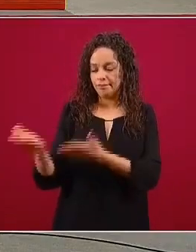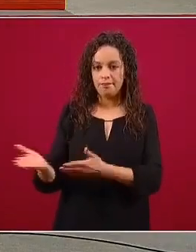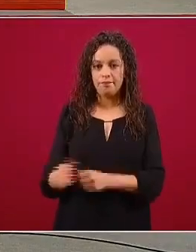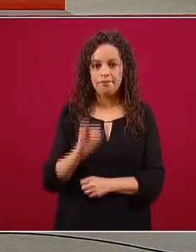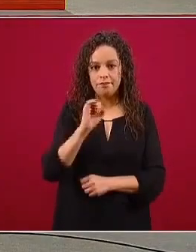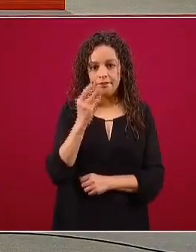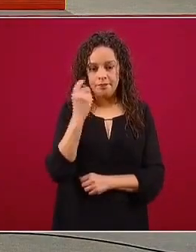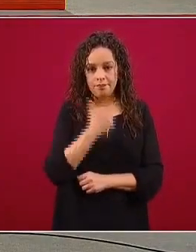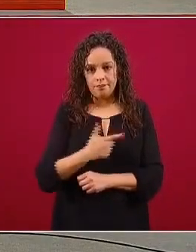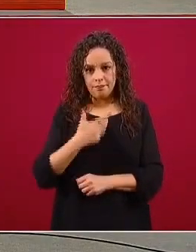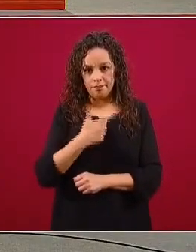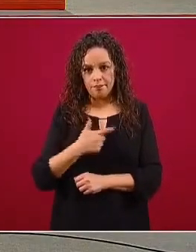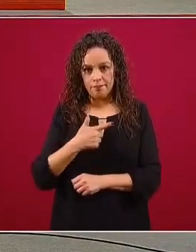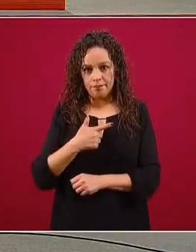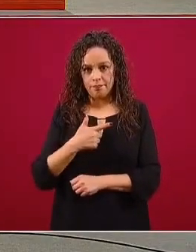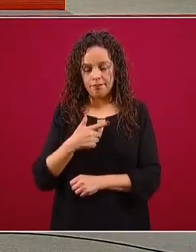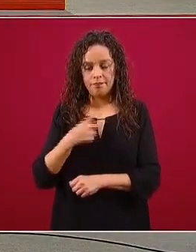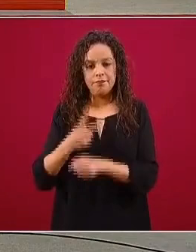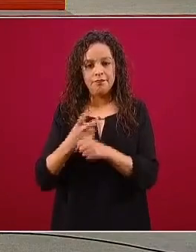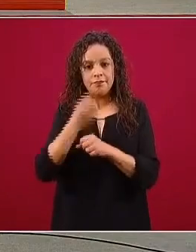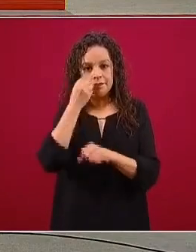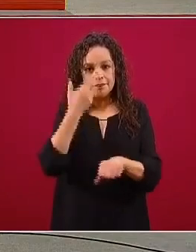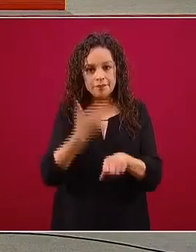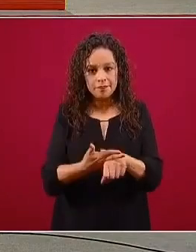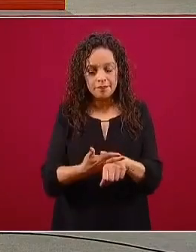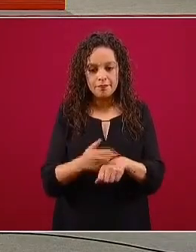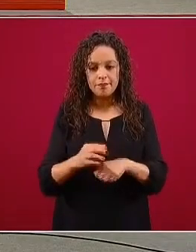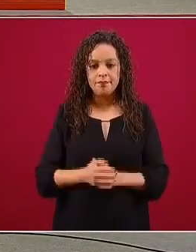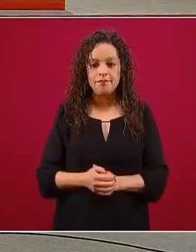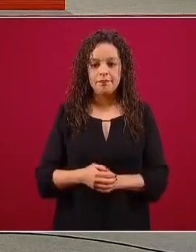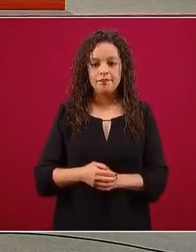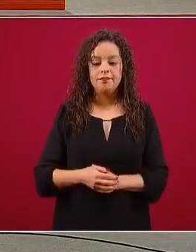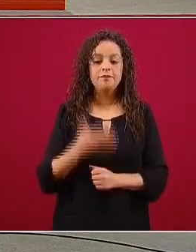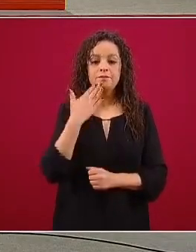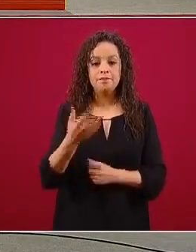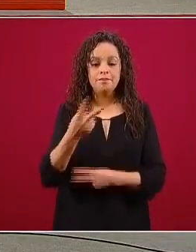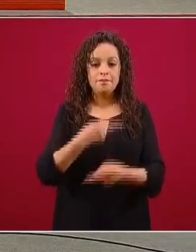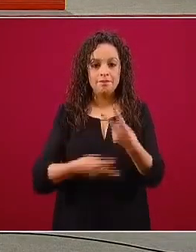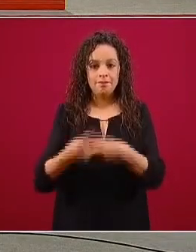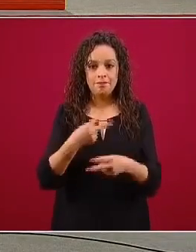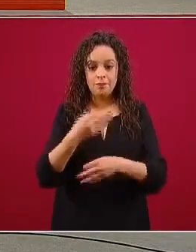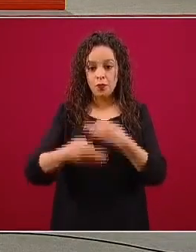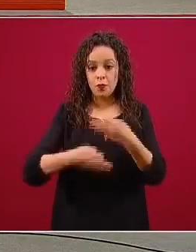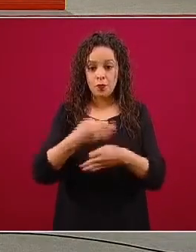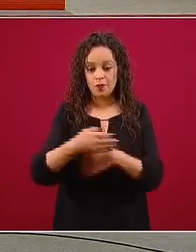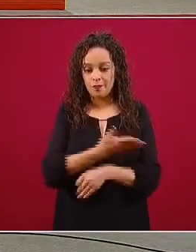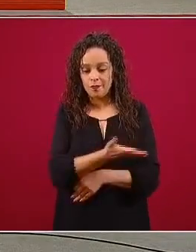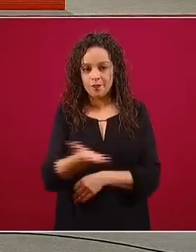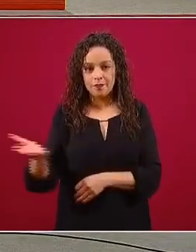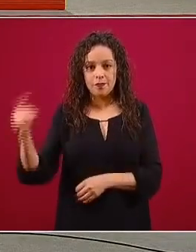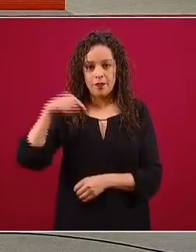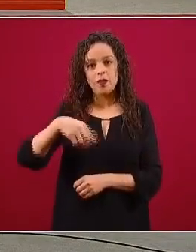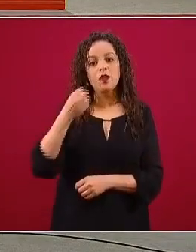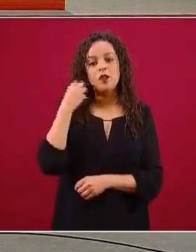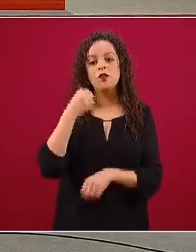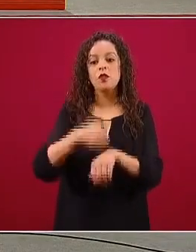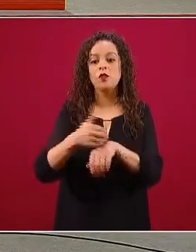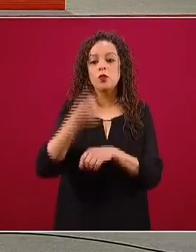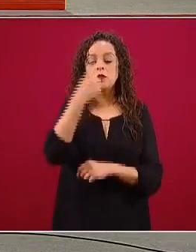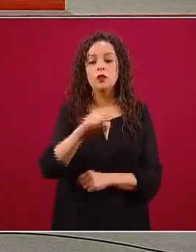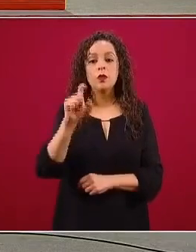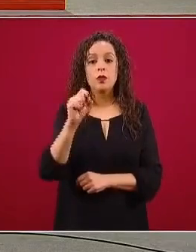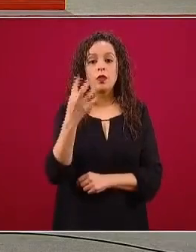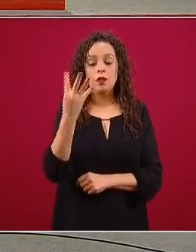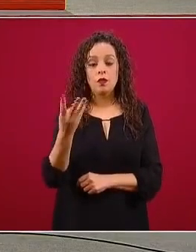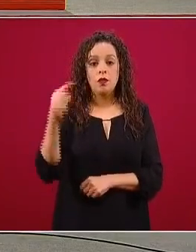Muy buenas tardes con todas, con todos. Bienvenidos a la conferencia vespertina número 124, en este día